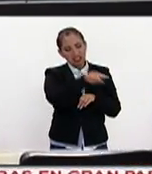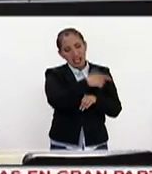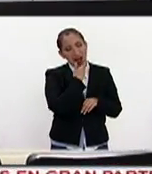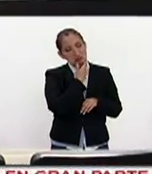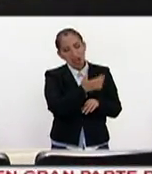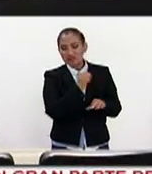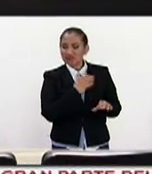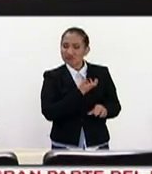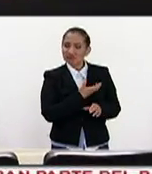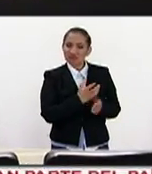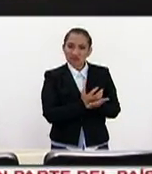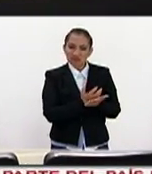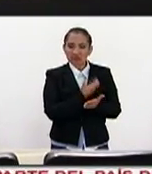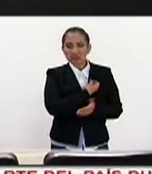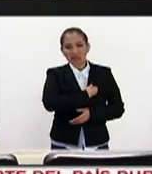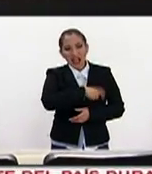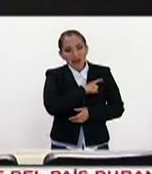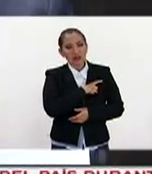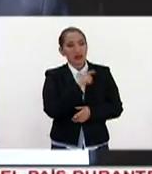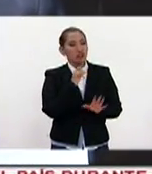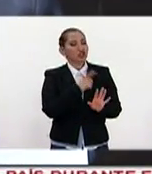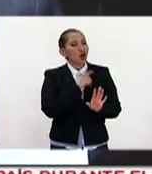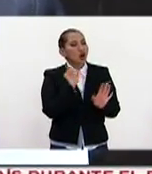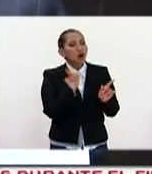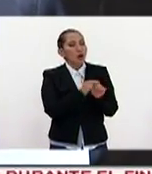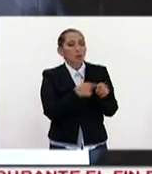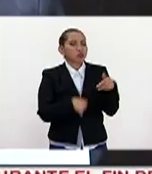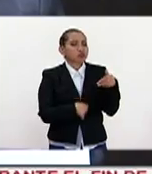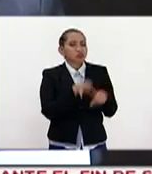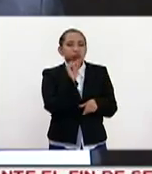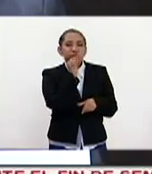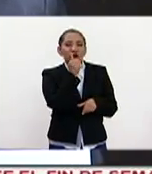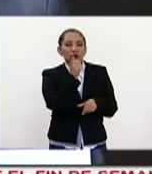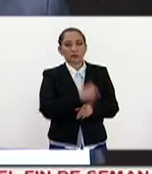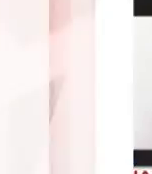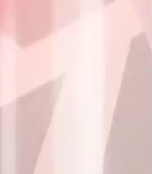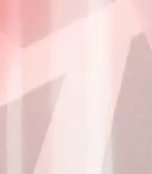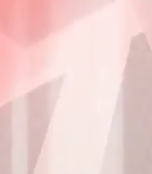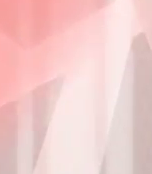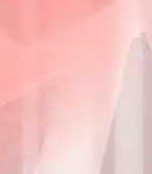están prácticamente recuperados, solo presentan molestias leves.